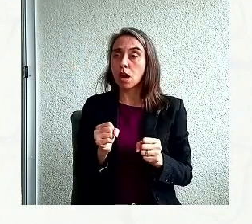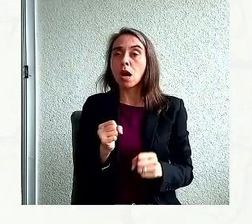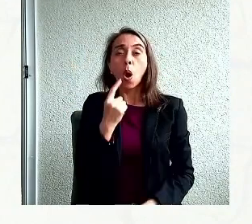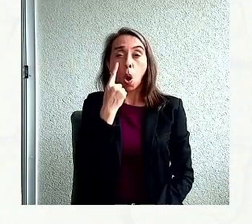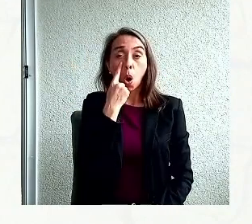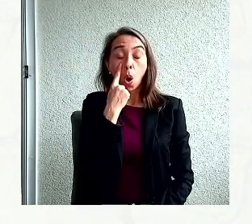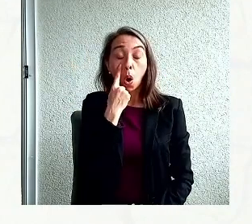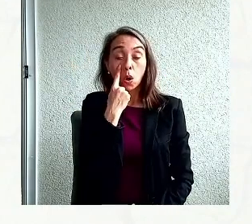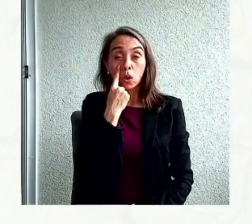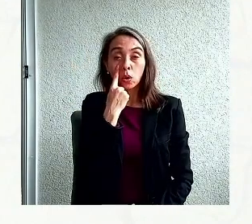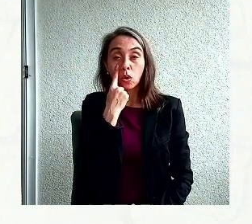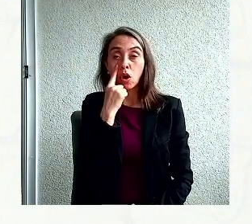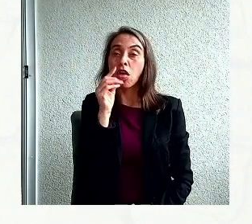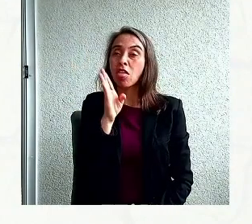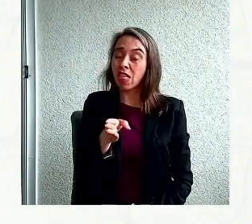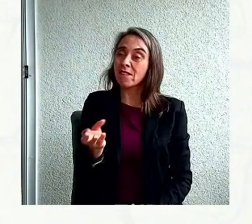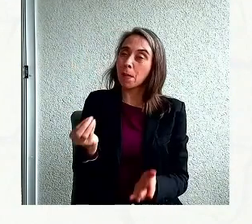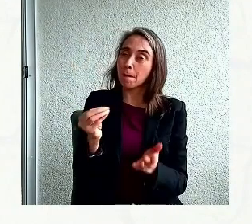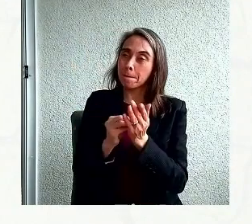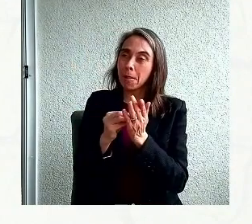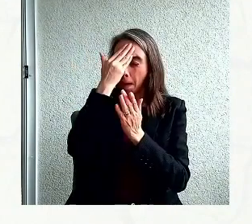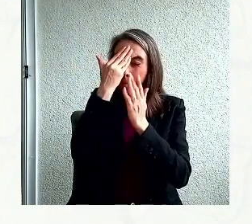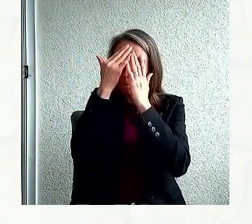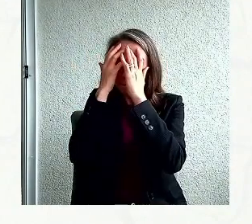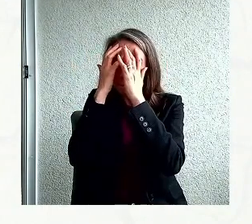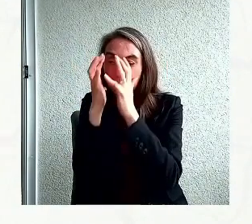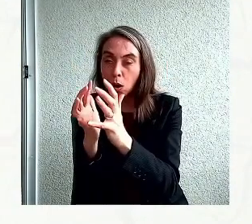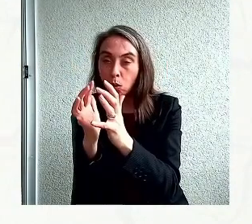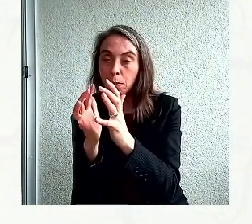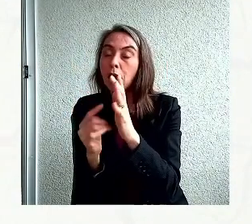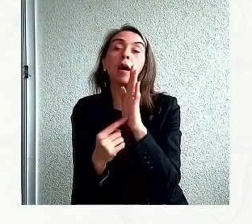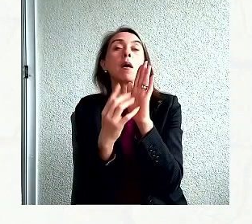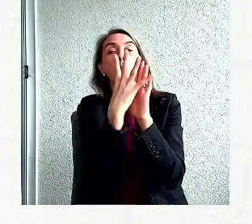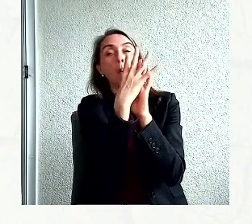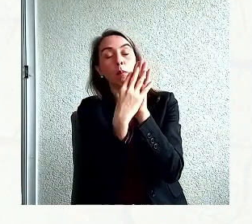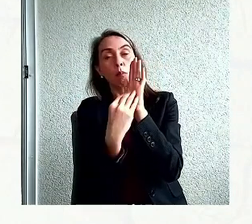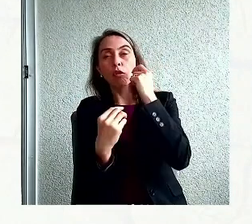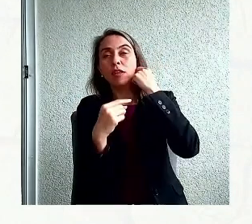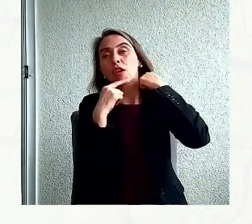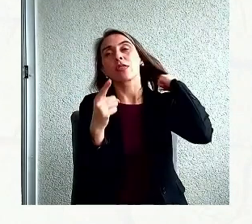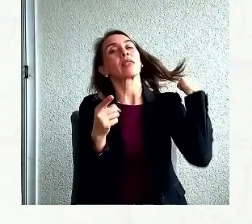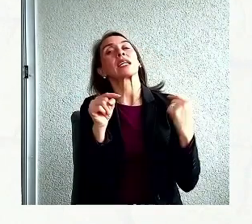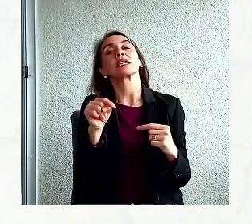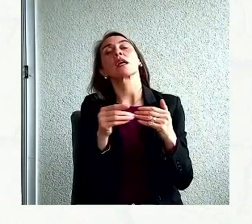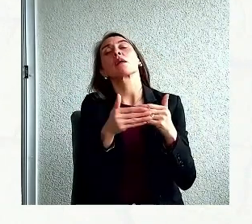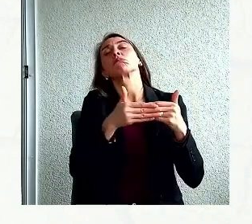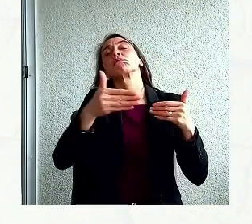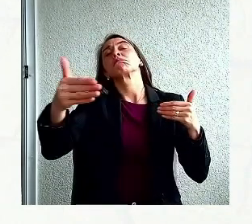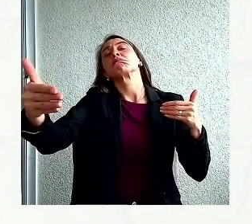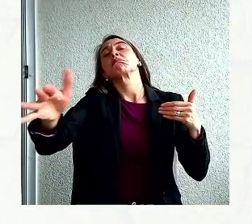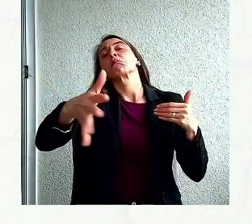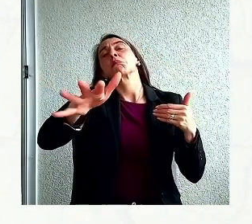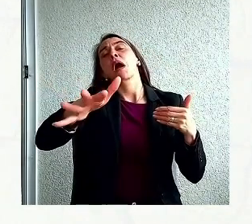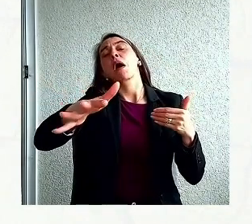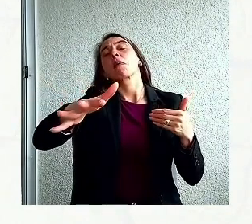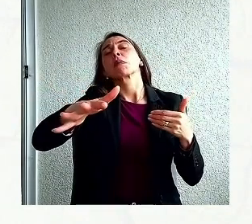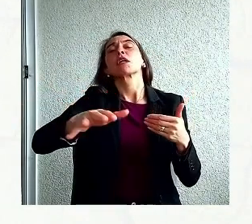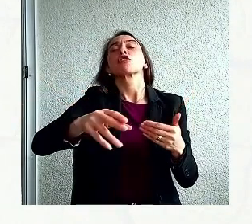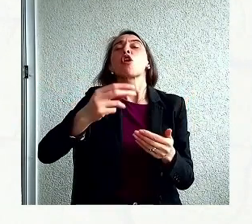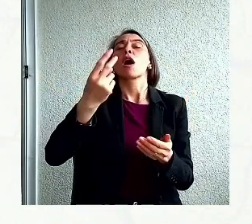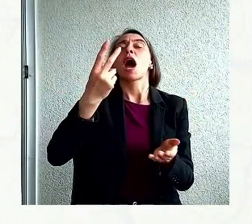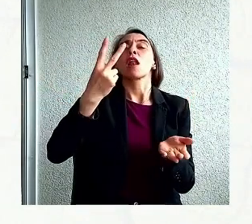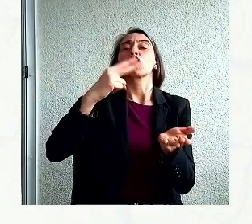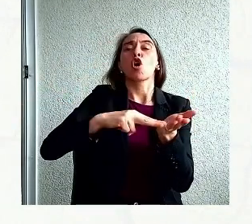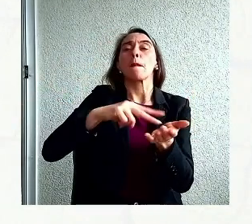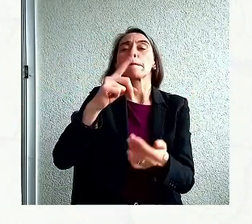dicen que, bueno, de aquí a fin de siglo, las muertes debido a cambio climático incluso van a superar a